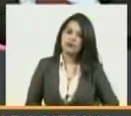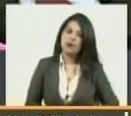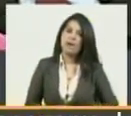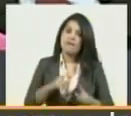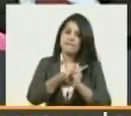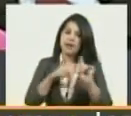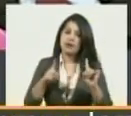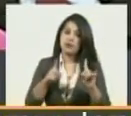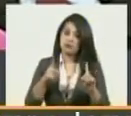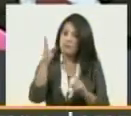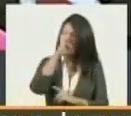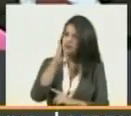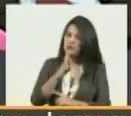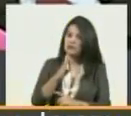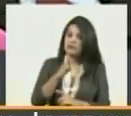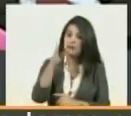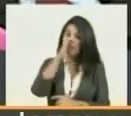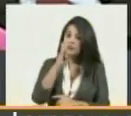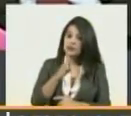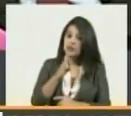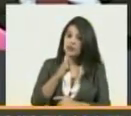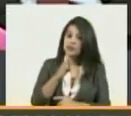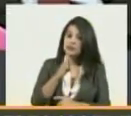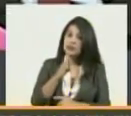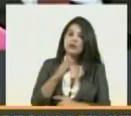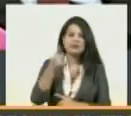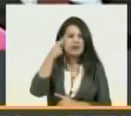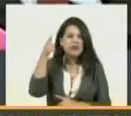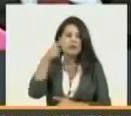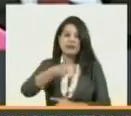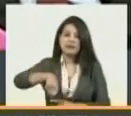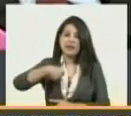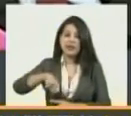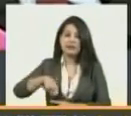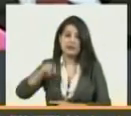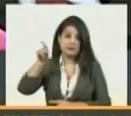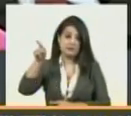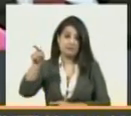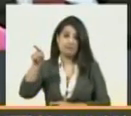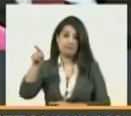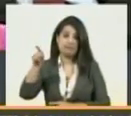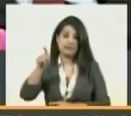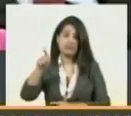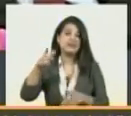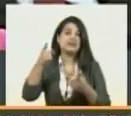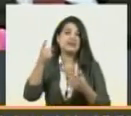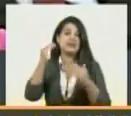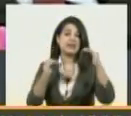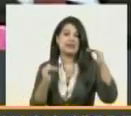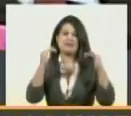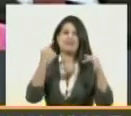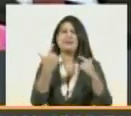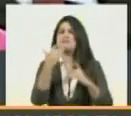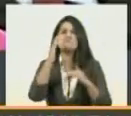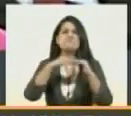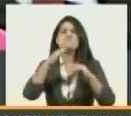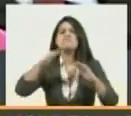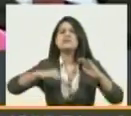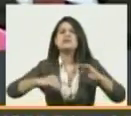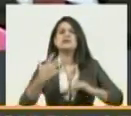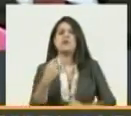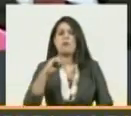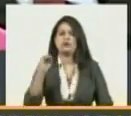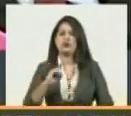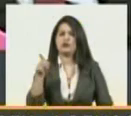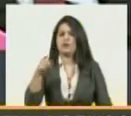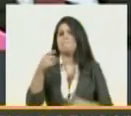hablar Brasil, cuyo presidente de facto no alcanza ni siquiera el 5%